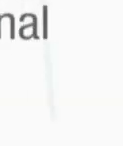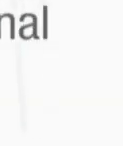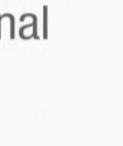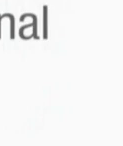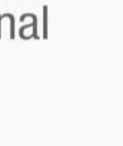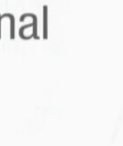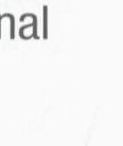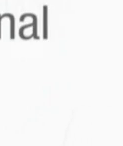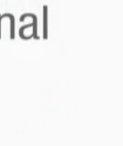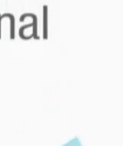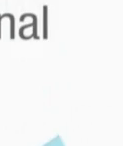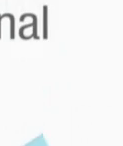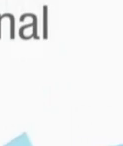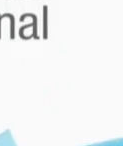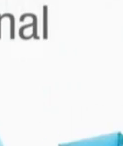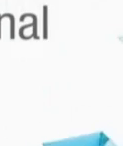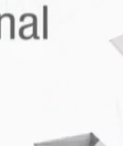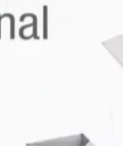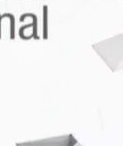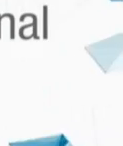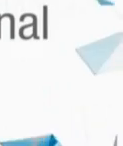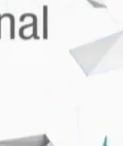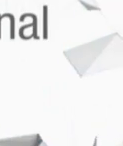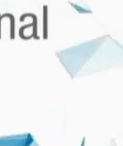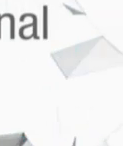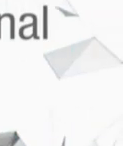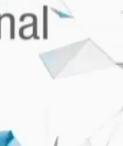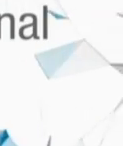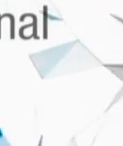Inicio de espacio promocional.